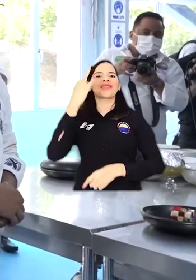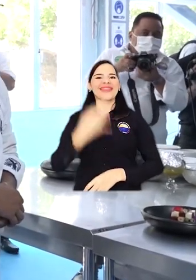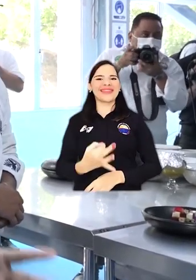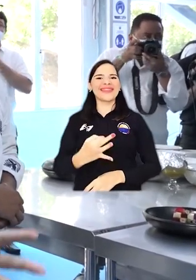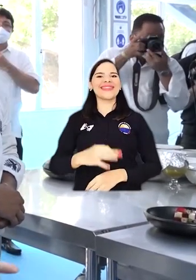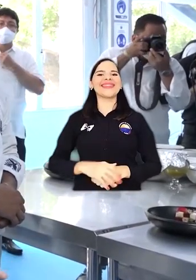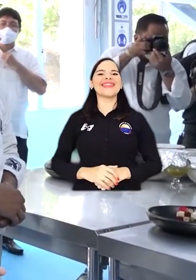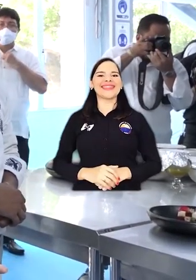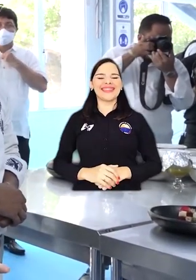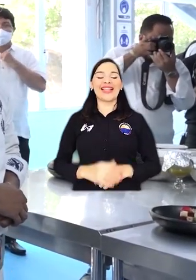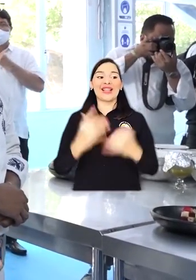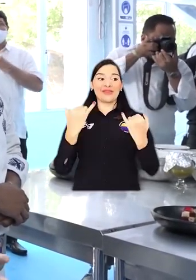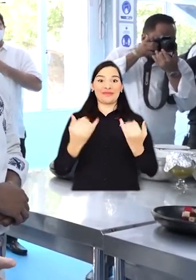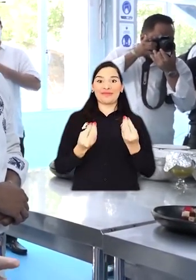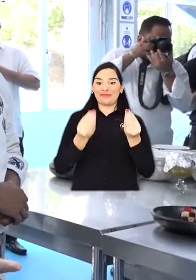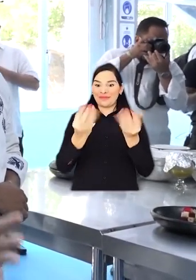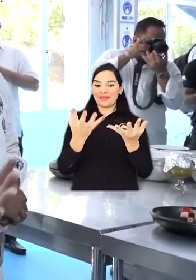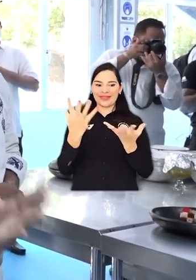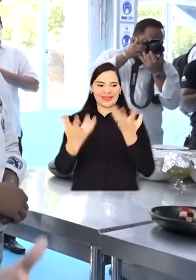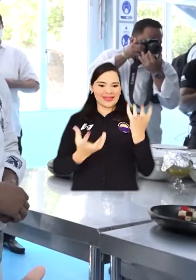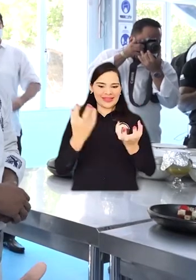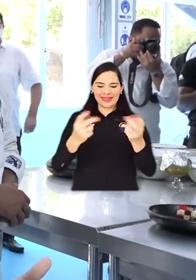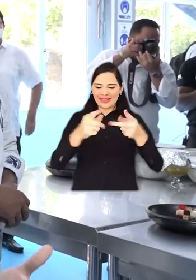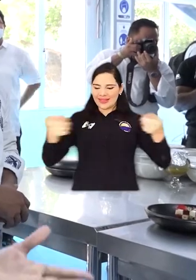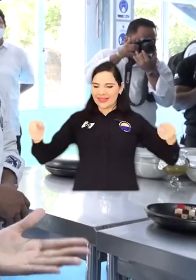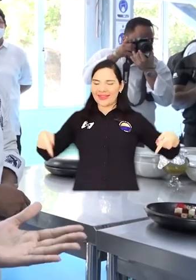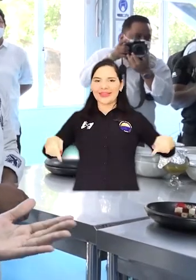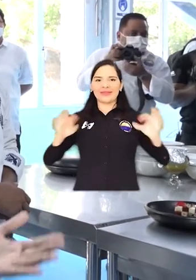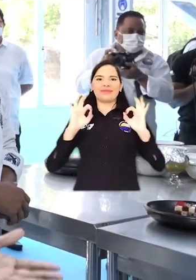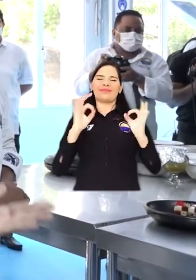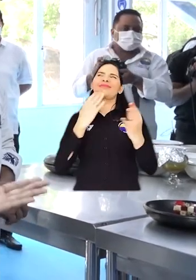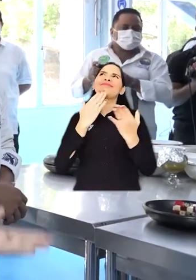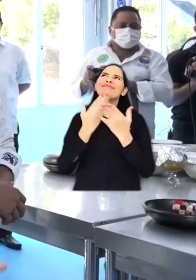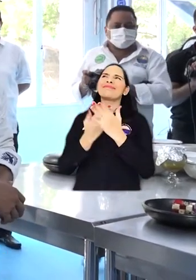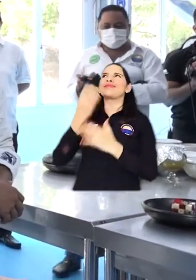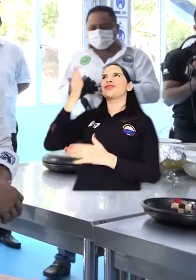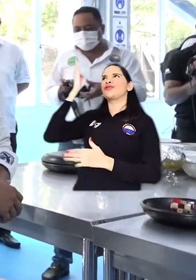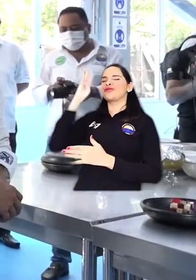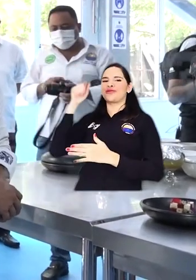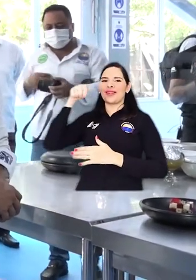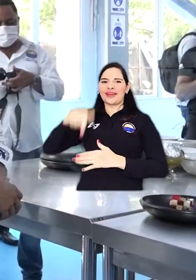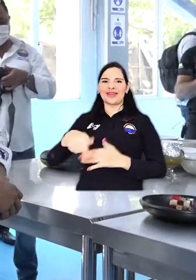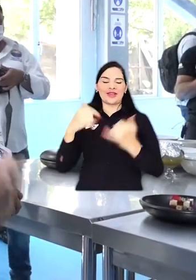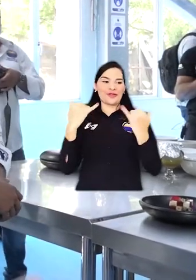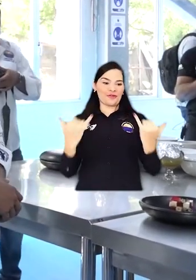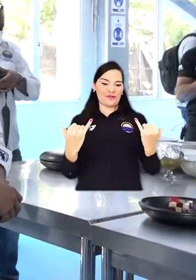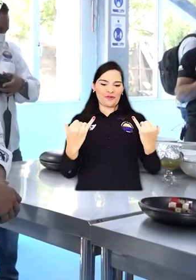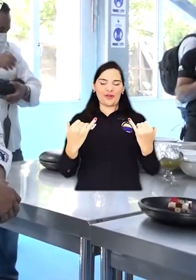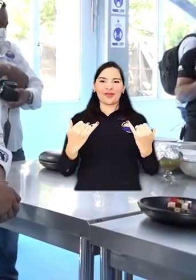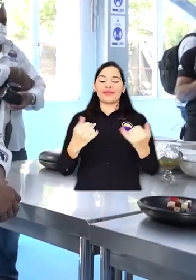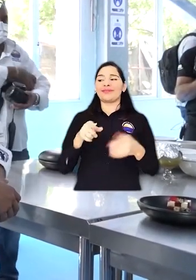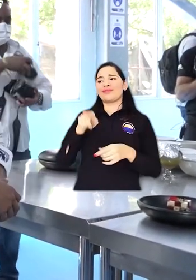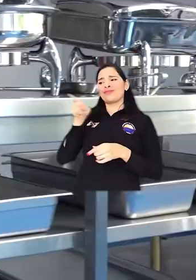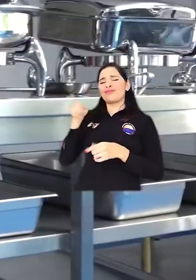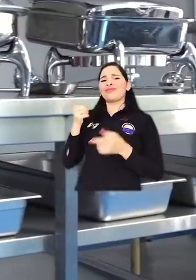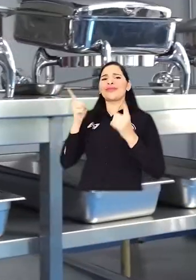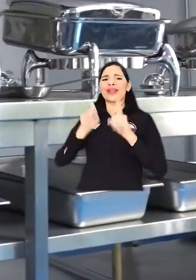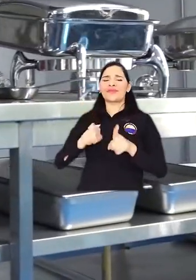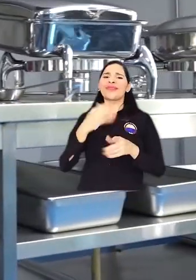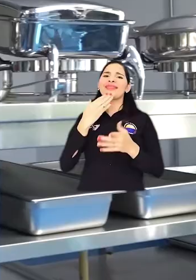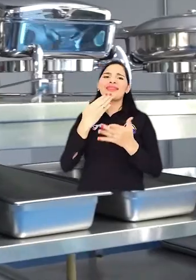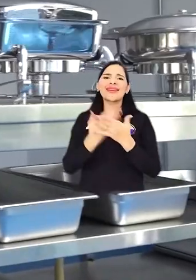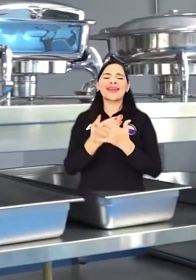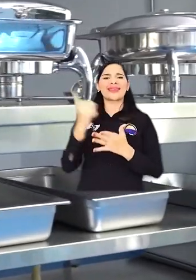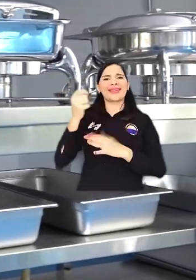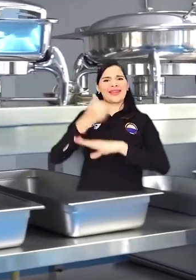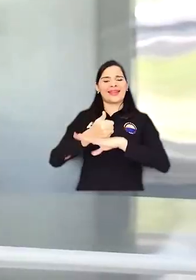cumplió. Entonces, de antemano, gracias a Dios por habernos permitido estar aquí el día de hoy y a usted también por habernos